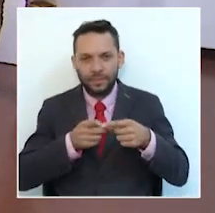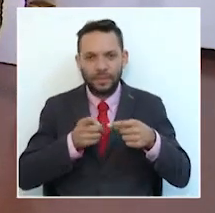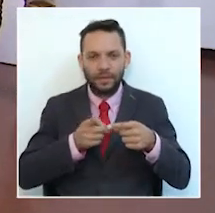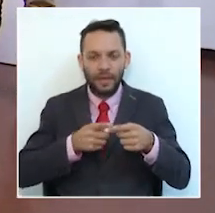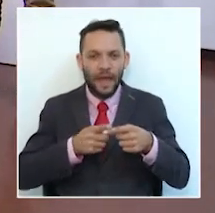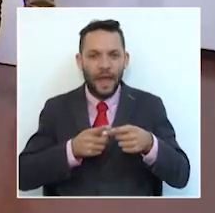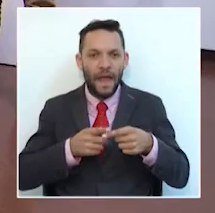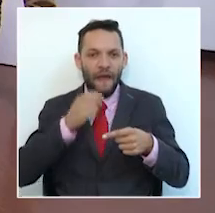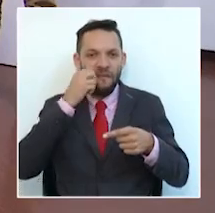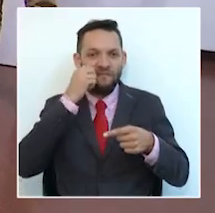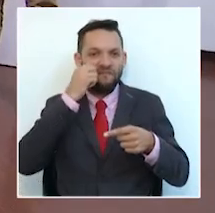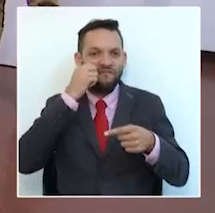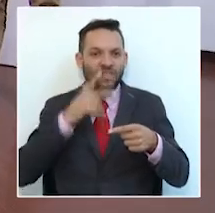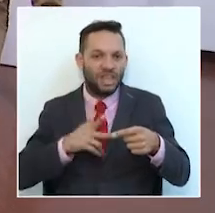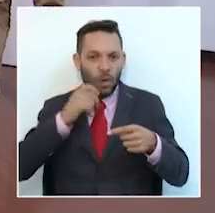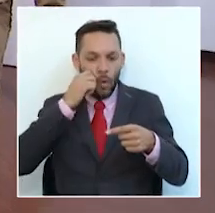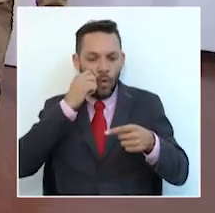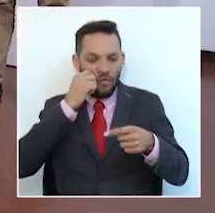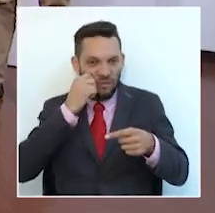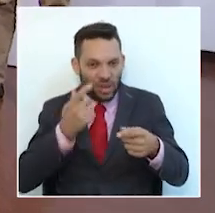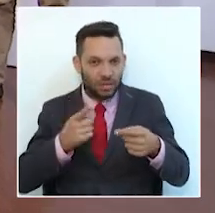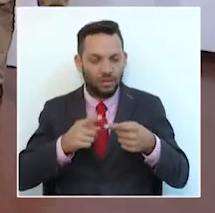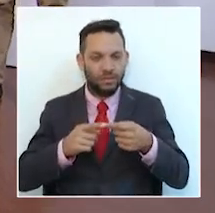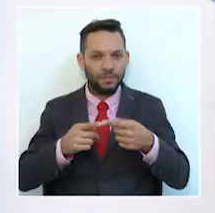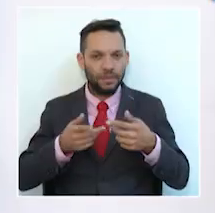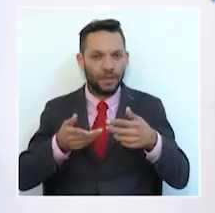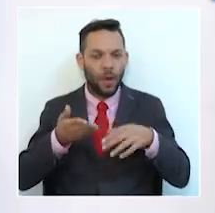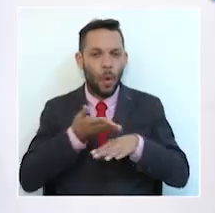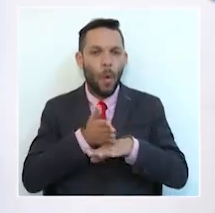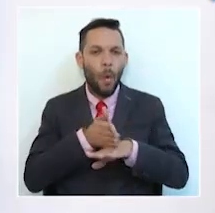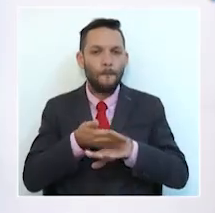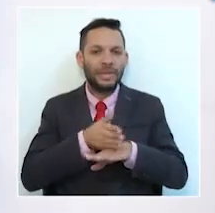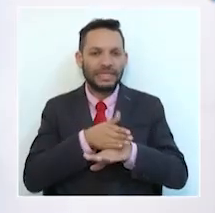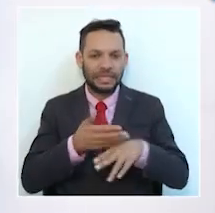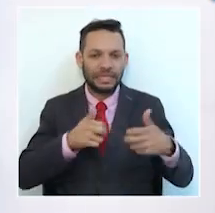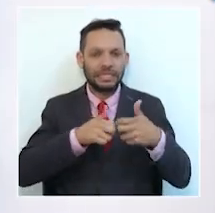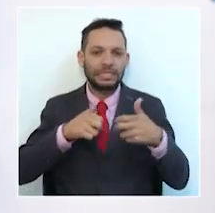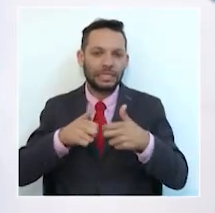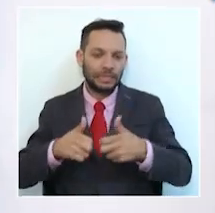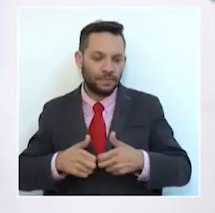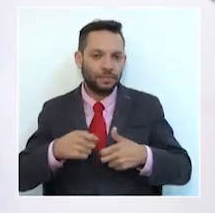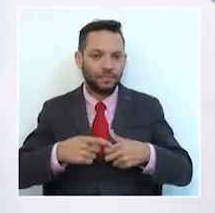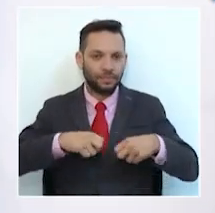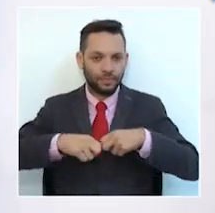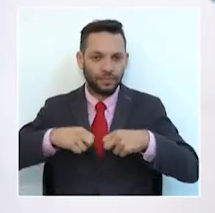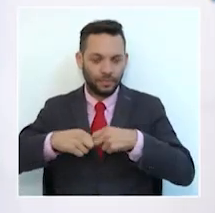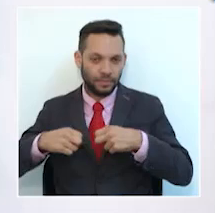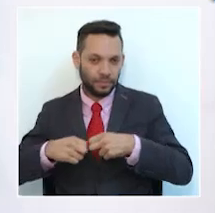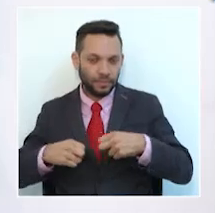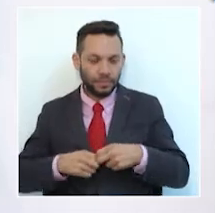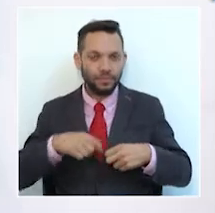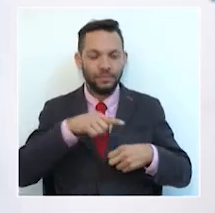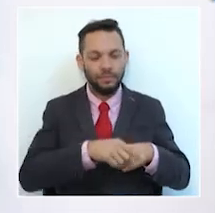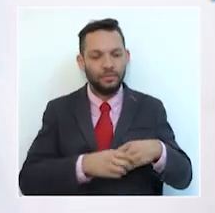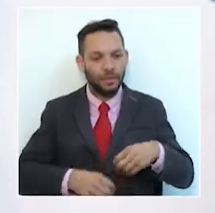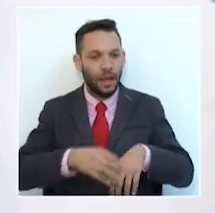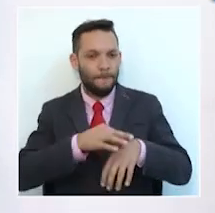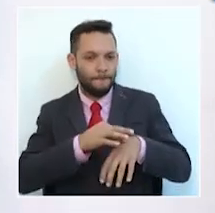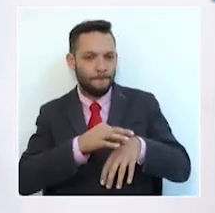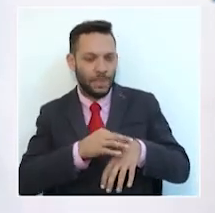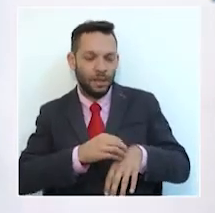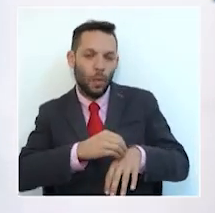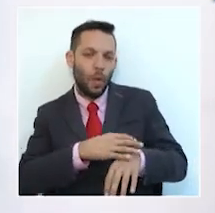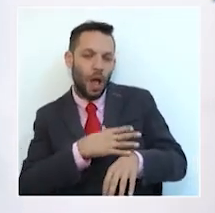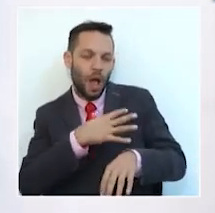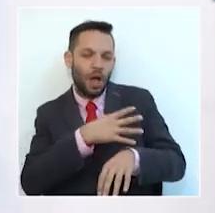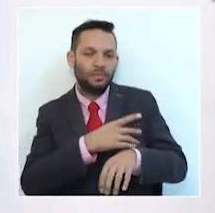físico es el intercambio de energía que tiene un pelo y de con el cuerpo humano a través del